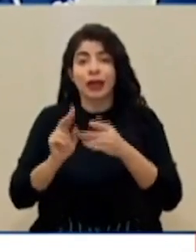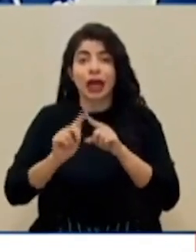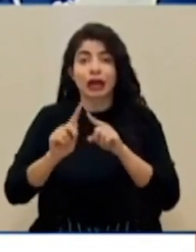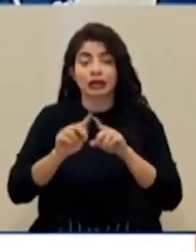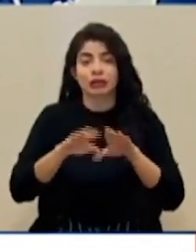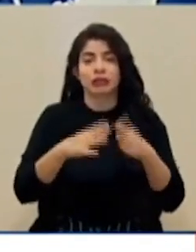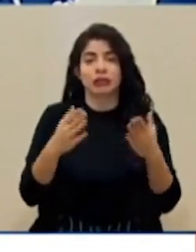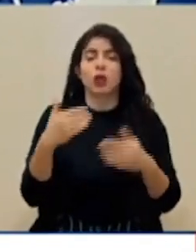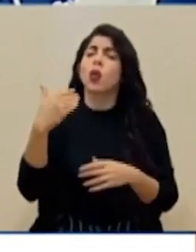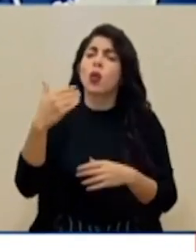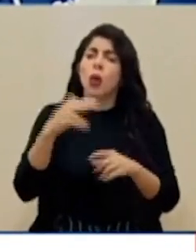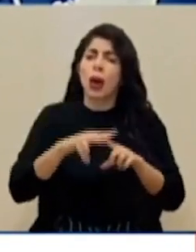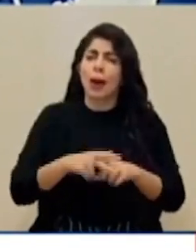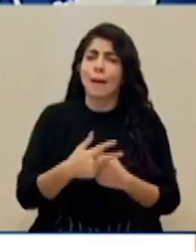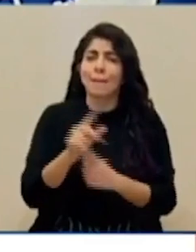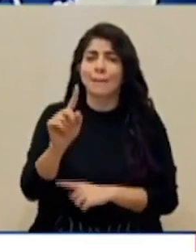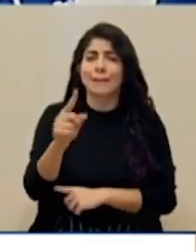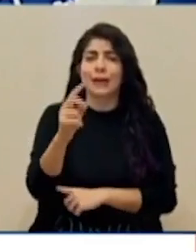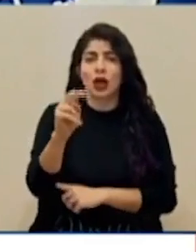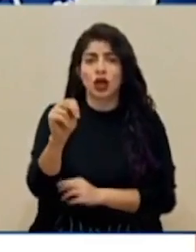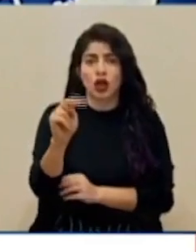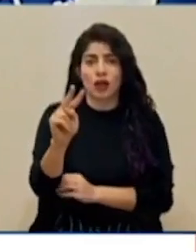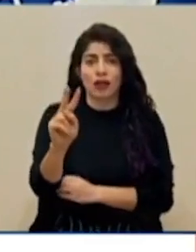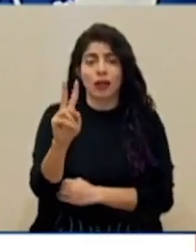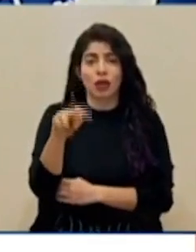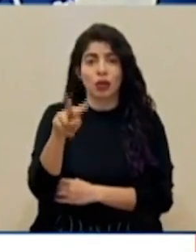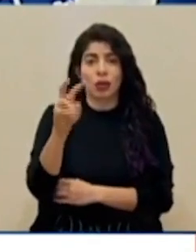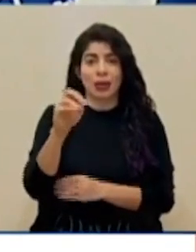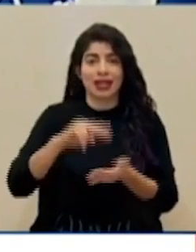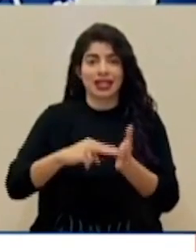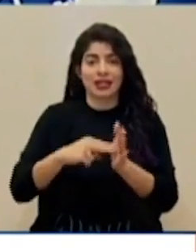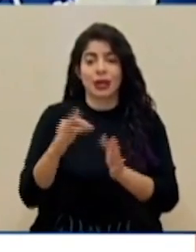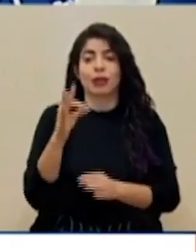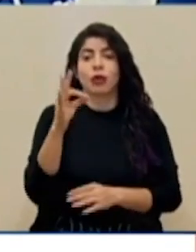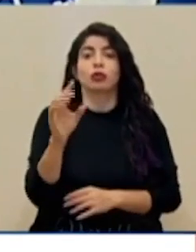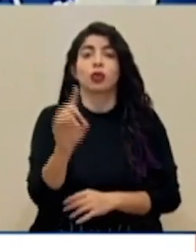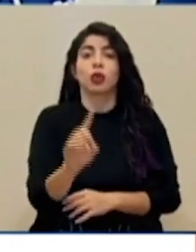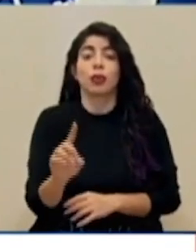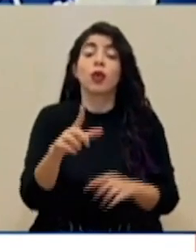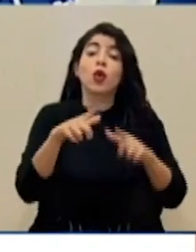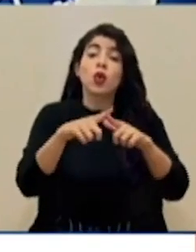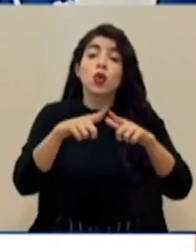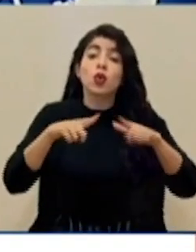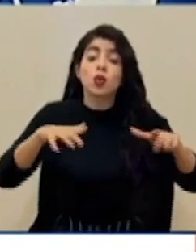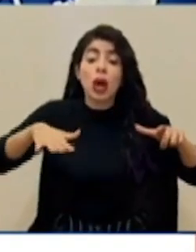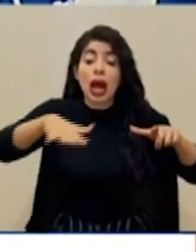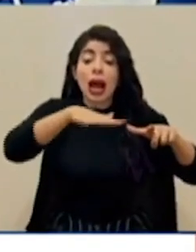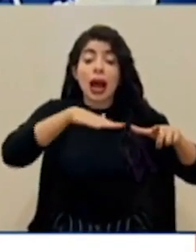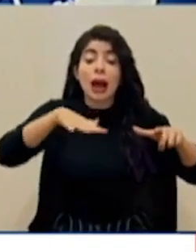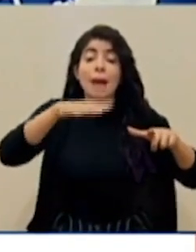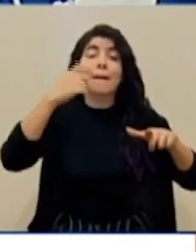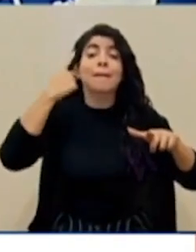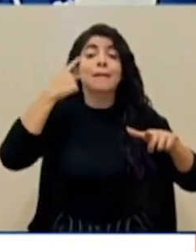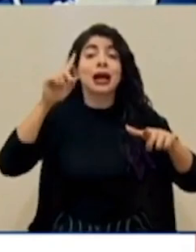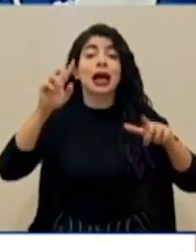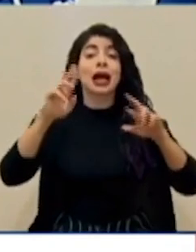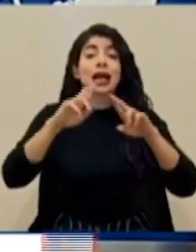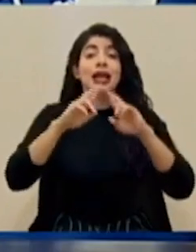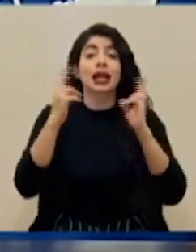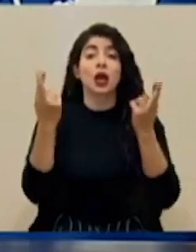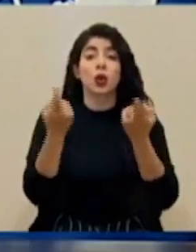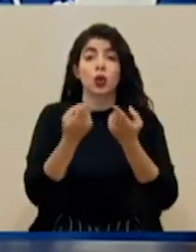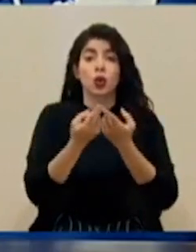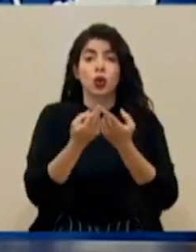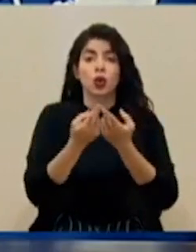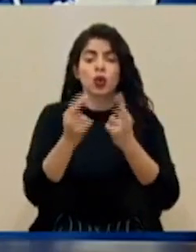1 de noviembre del 2020, este próximo domingo, los recintos de reuniones de